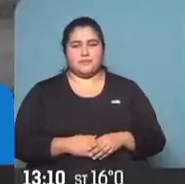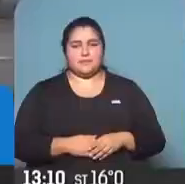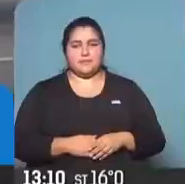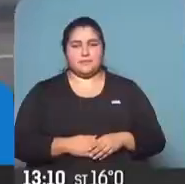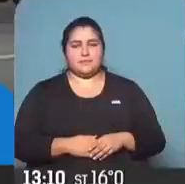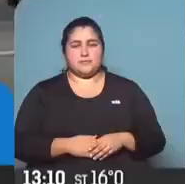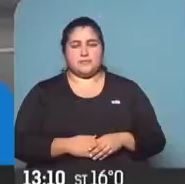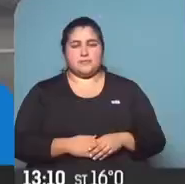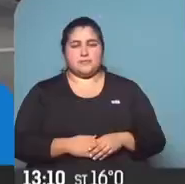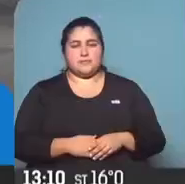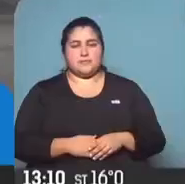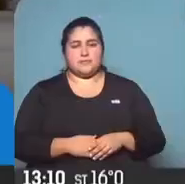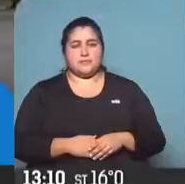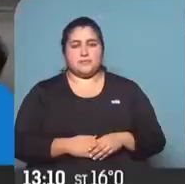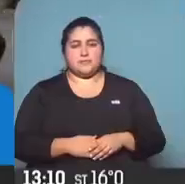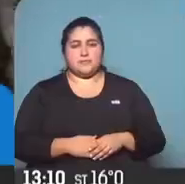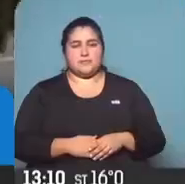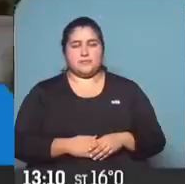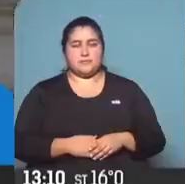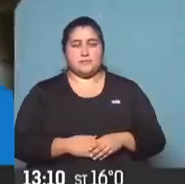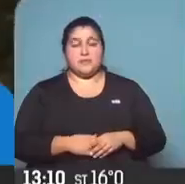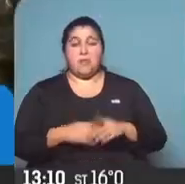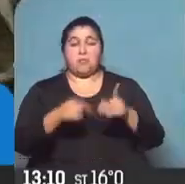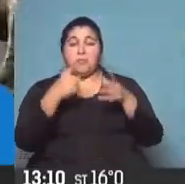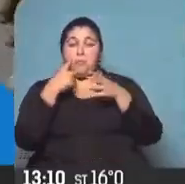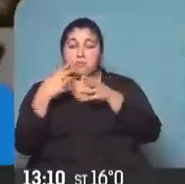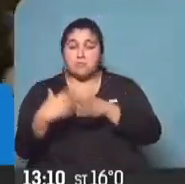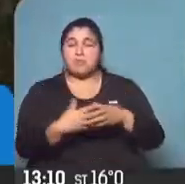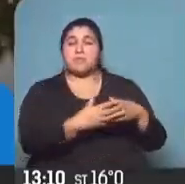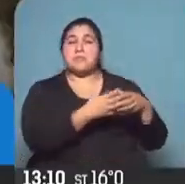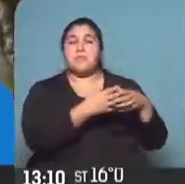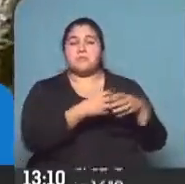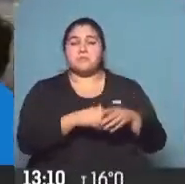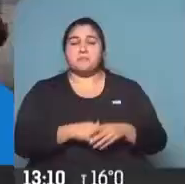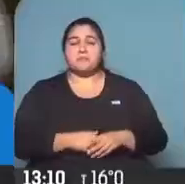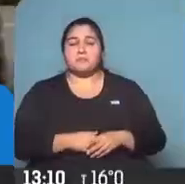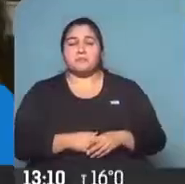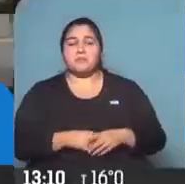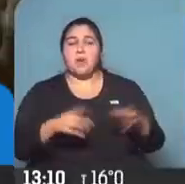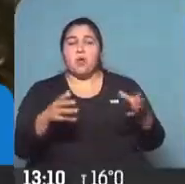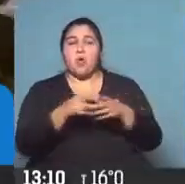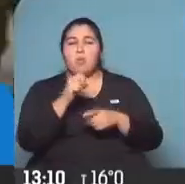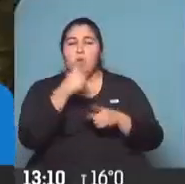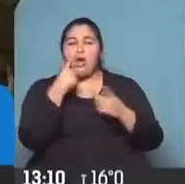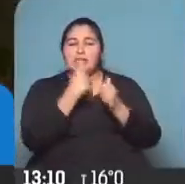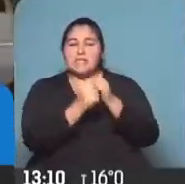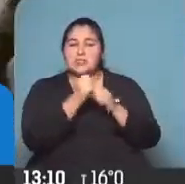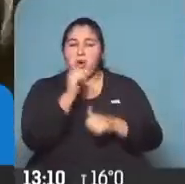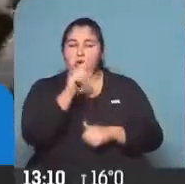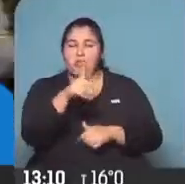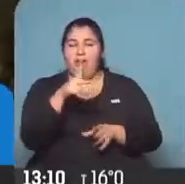i y si el desplazamiento hacia el palco oficial las tropas del histórico regimiento de